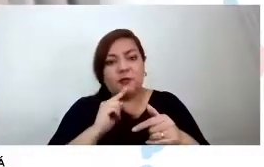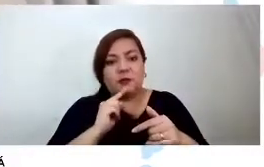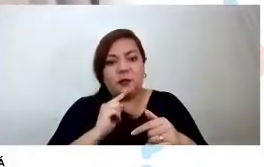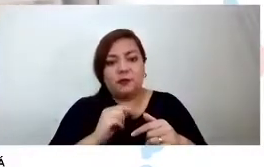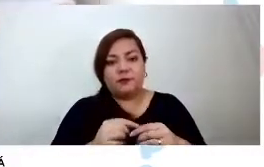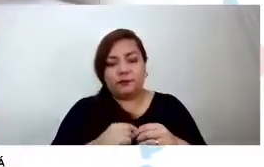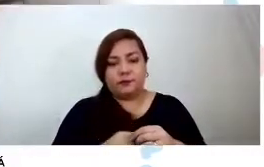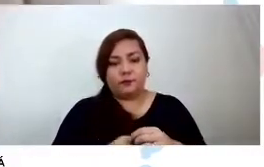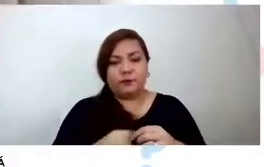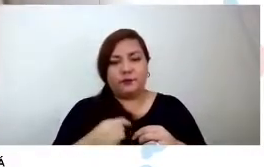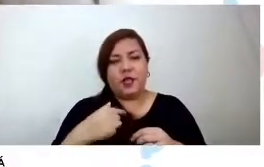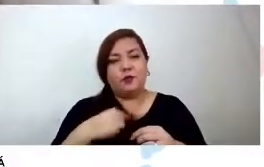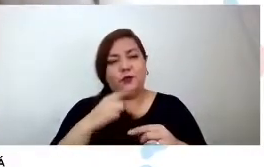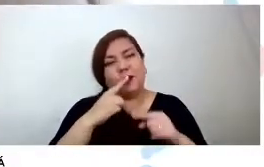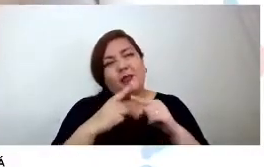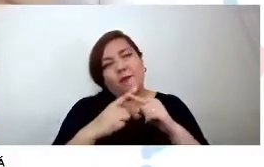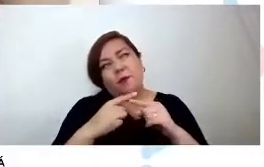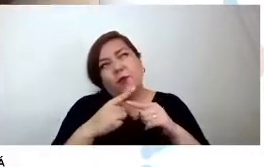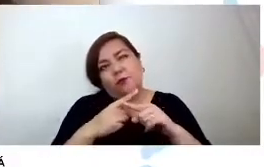que llamamos nosotros.